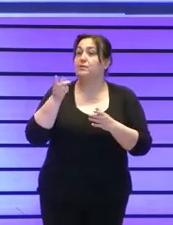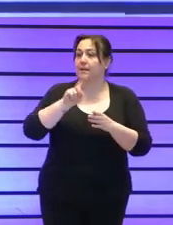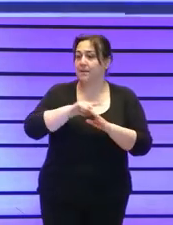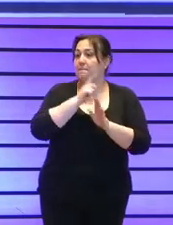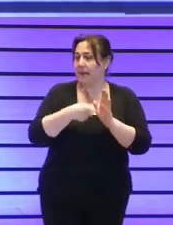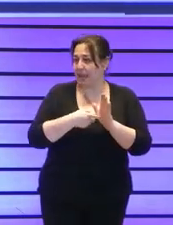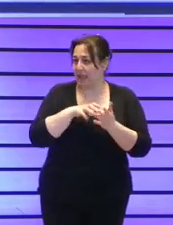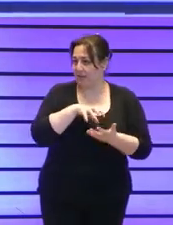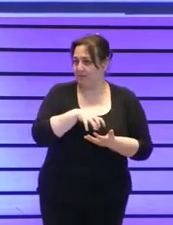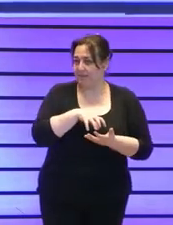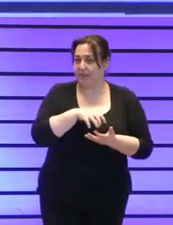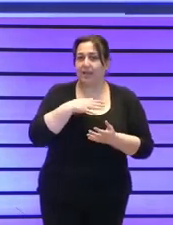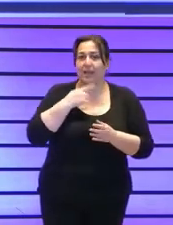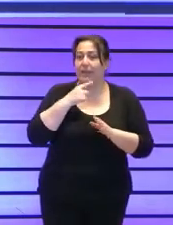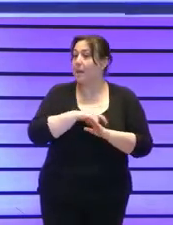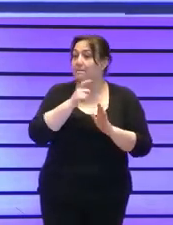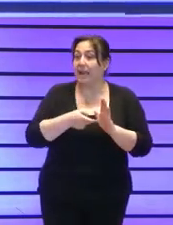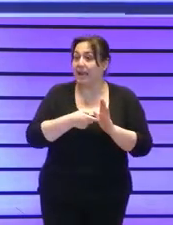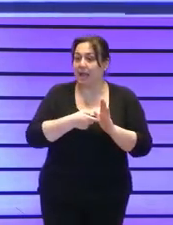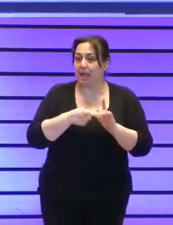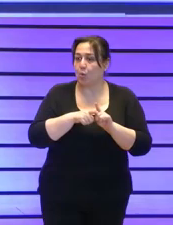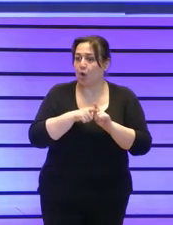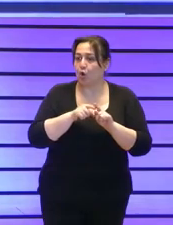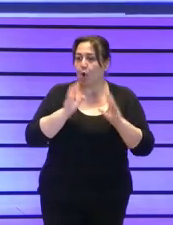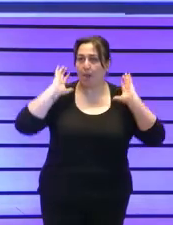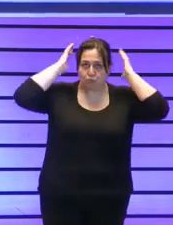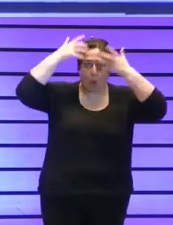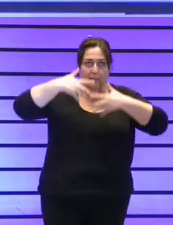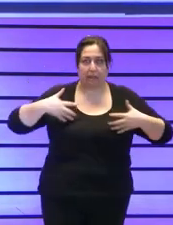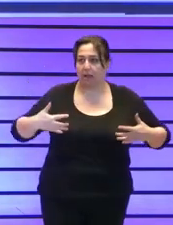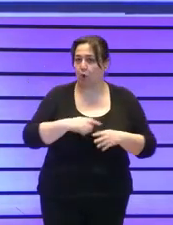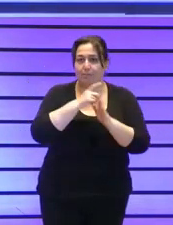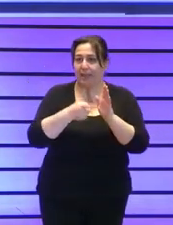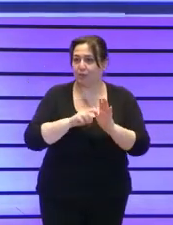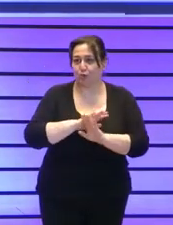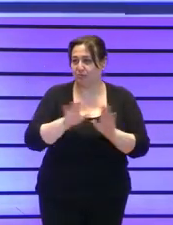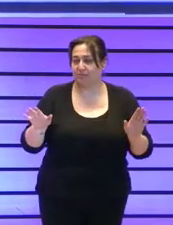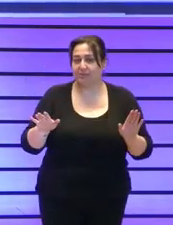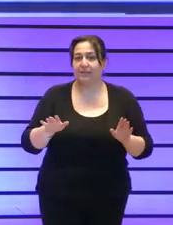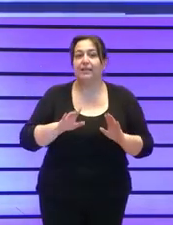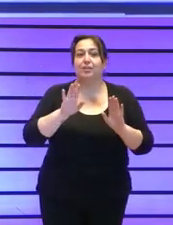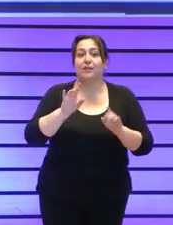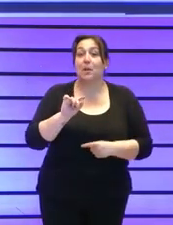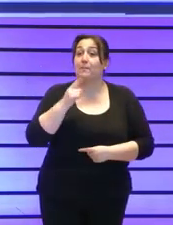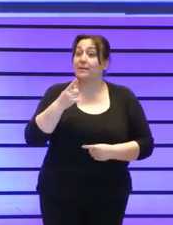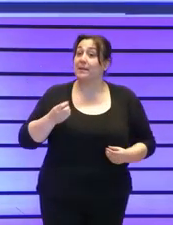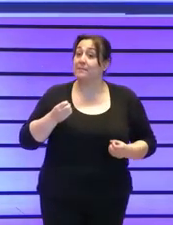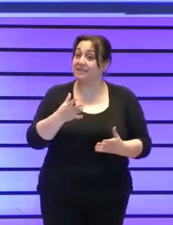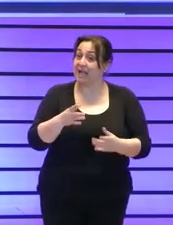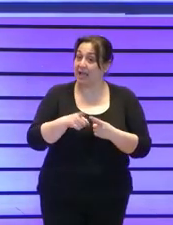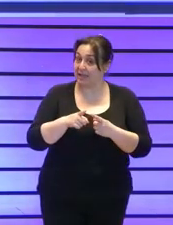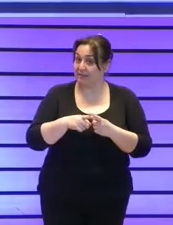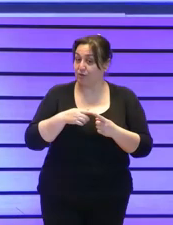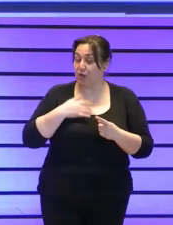¿no? O sea, Plena, yo estoy envuelta en Plena, ¿no? Entonces, el primer mensaje en ese sentido